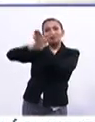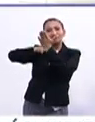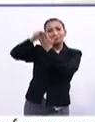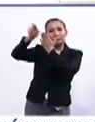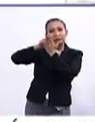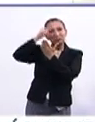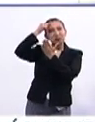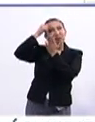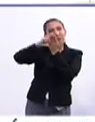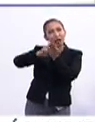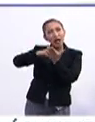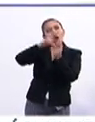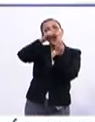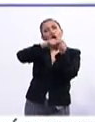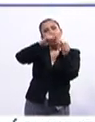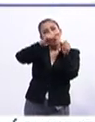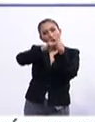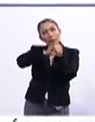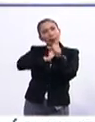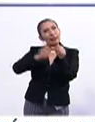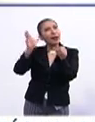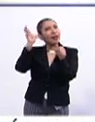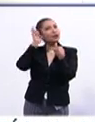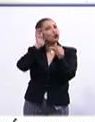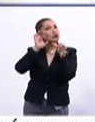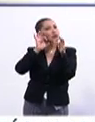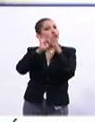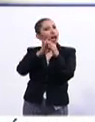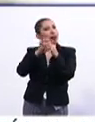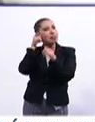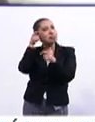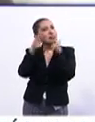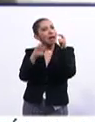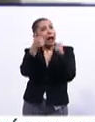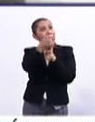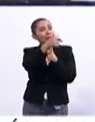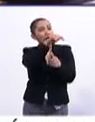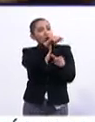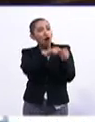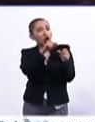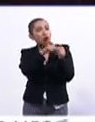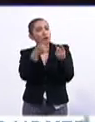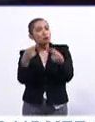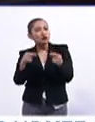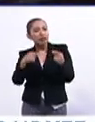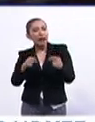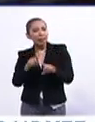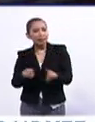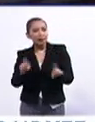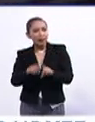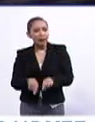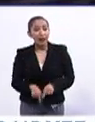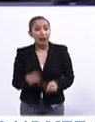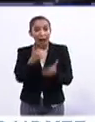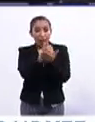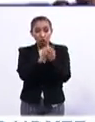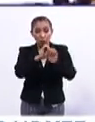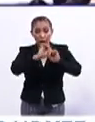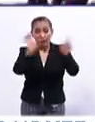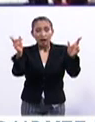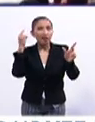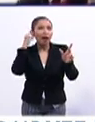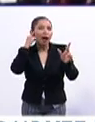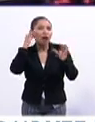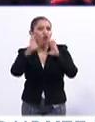pintor convencido de que los colores pueden oírse identificando cada uno con un instrumento musical el azul